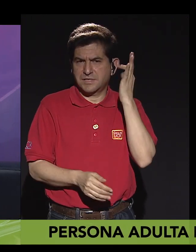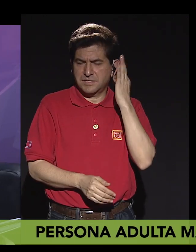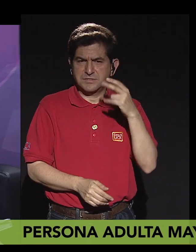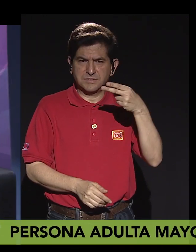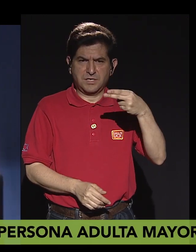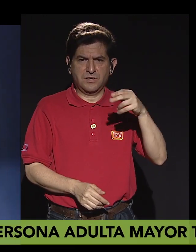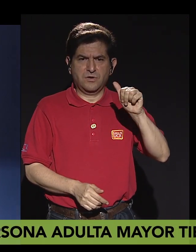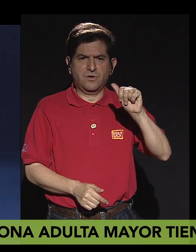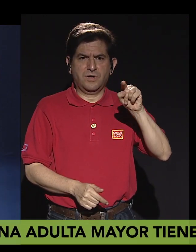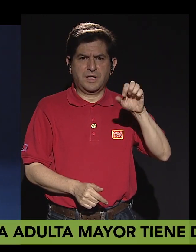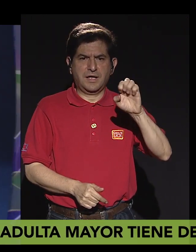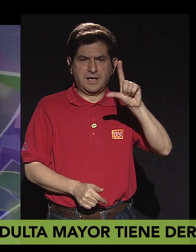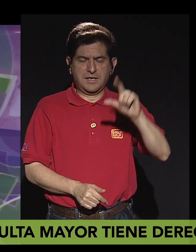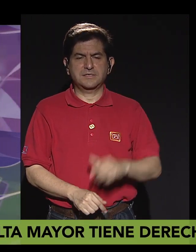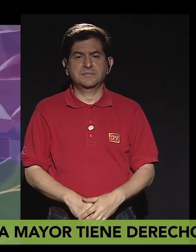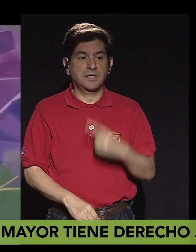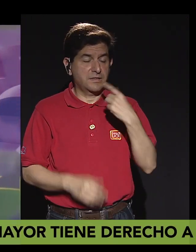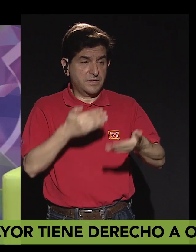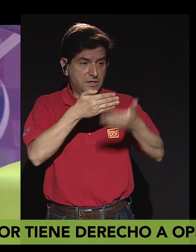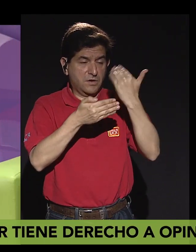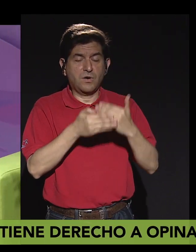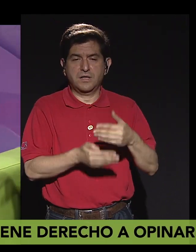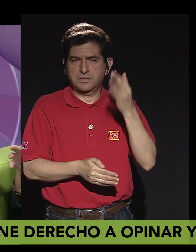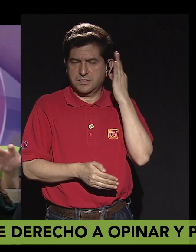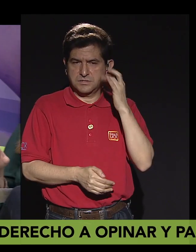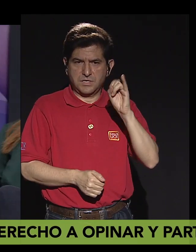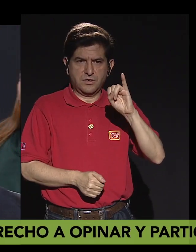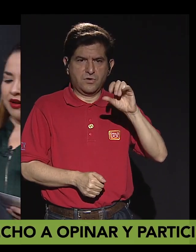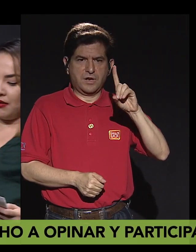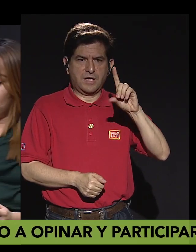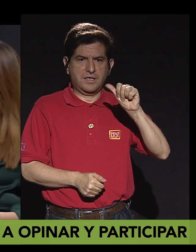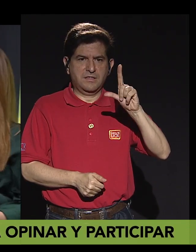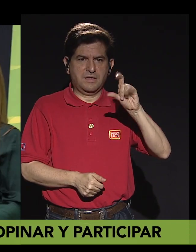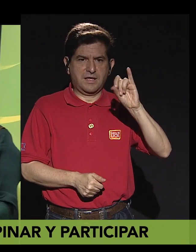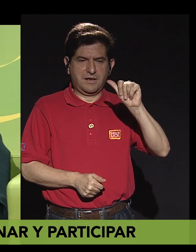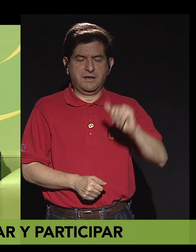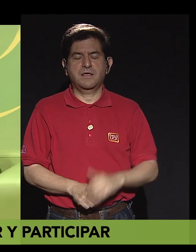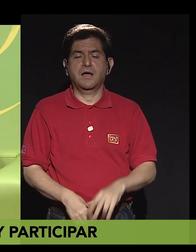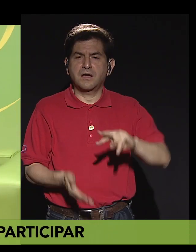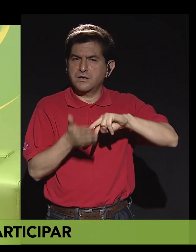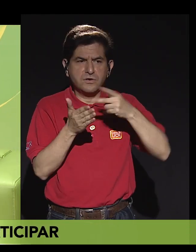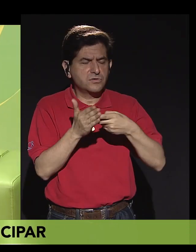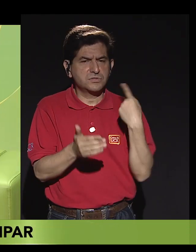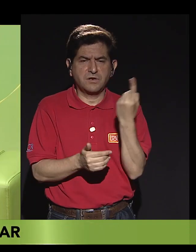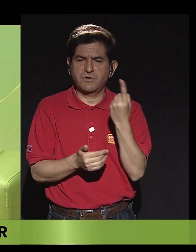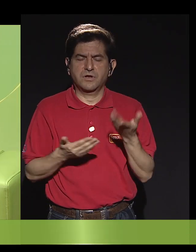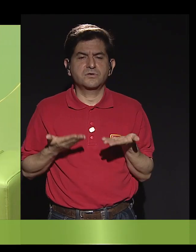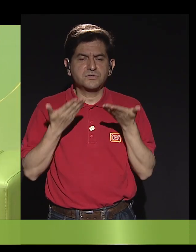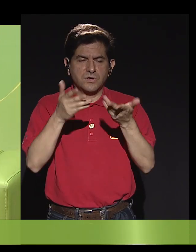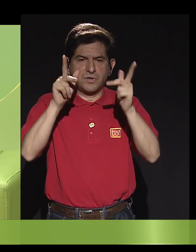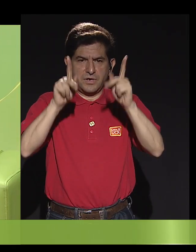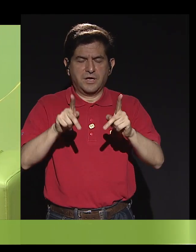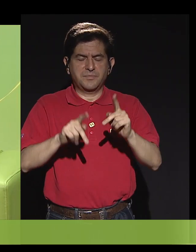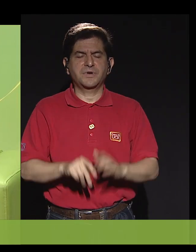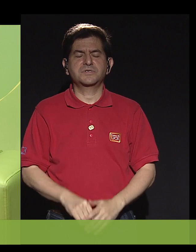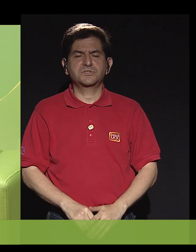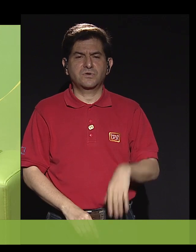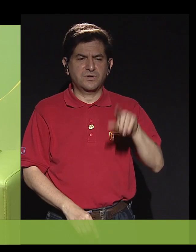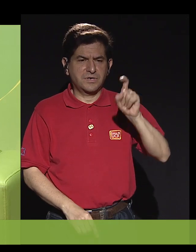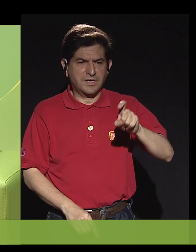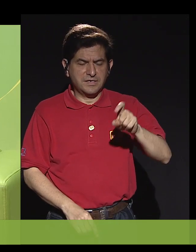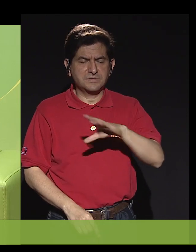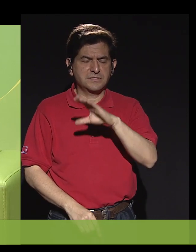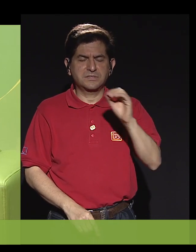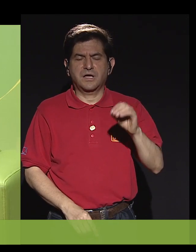como bien decía Idalia, porque no es solo el tema de no de no brindarle las condiciones a la persona